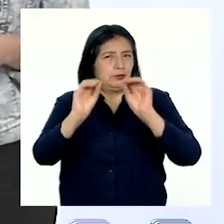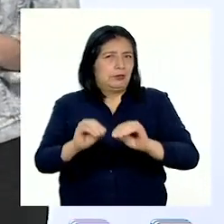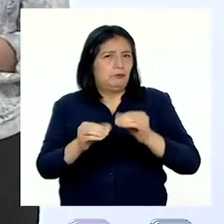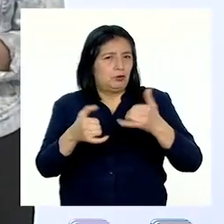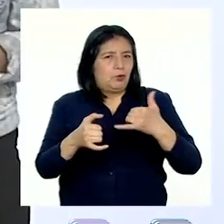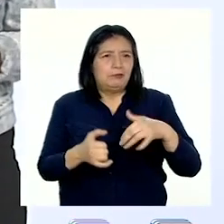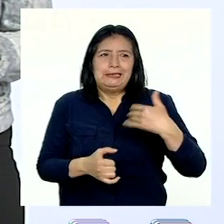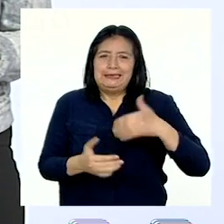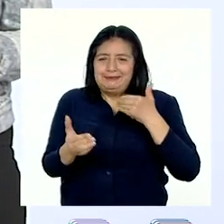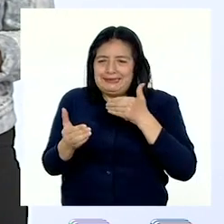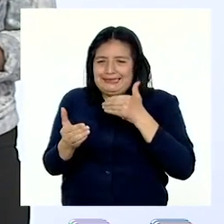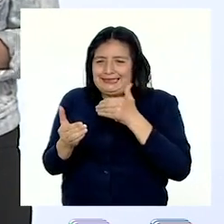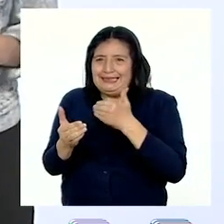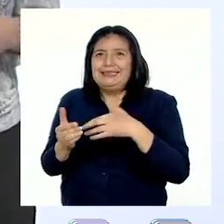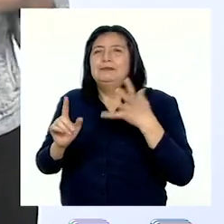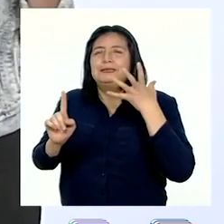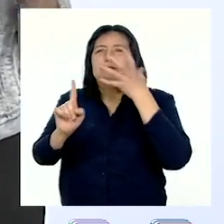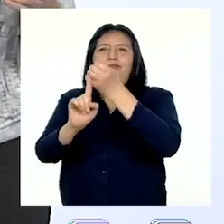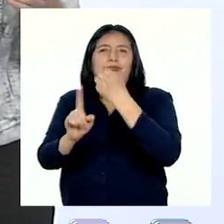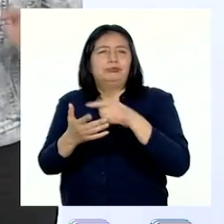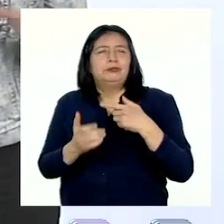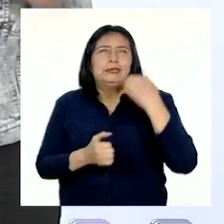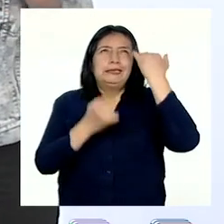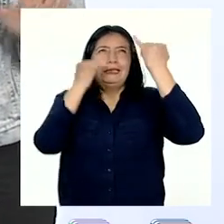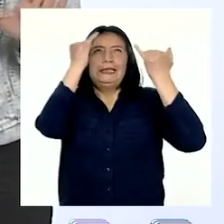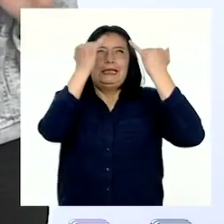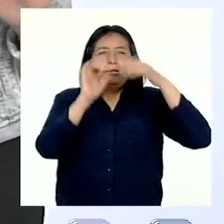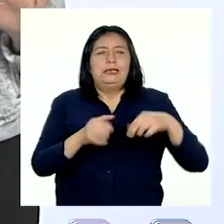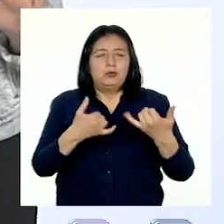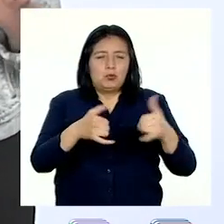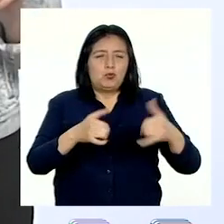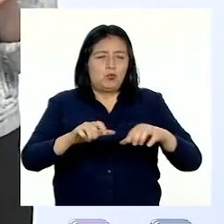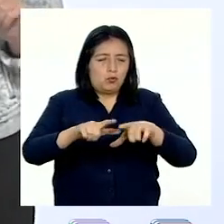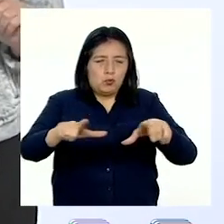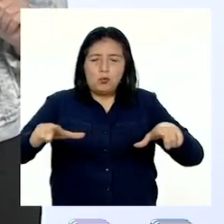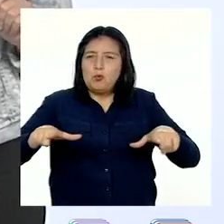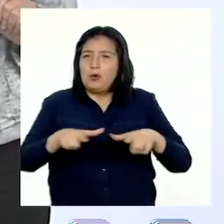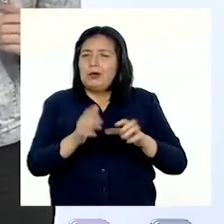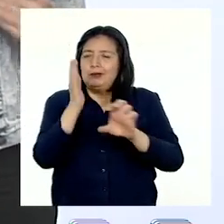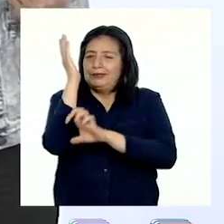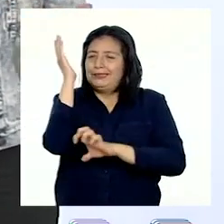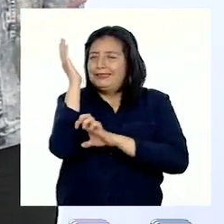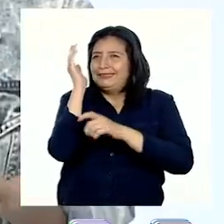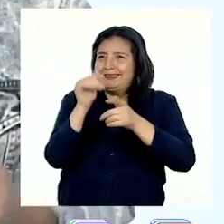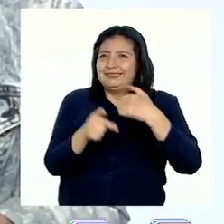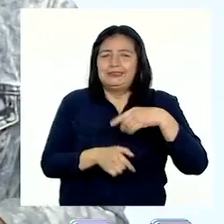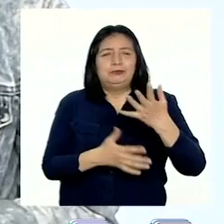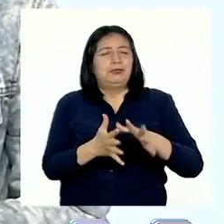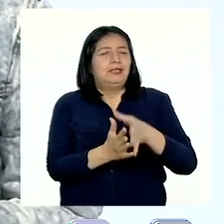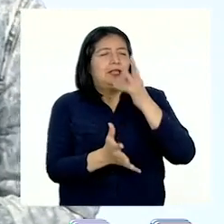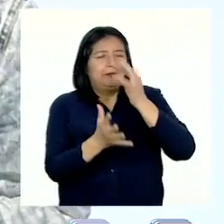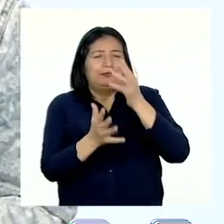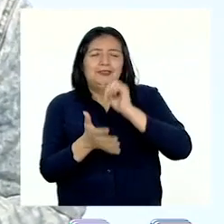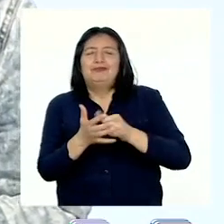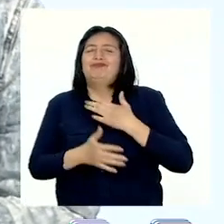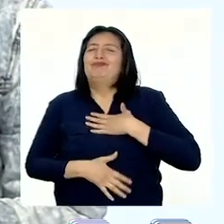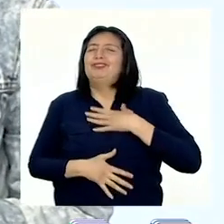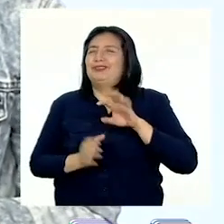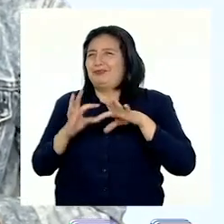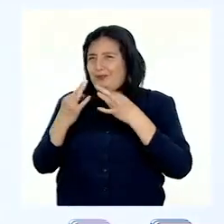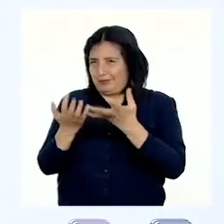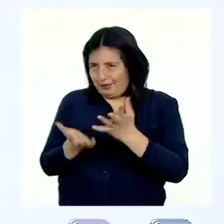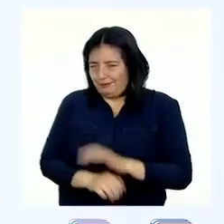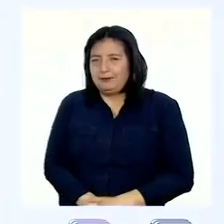Estamos cada vez más cerca de lograr nuestro reto, crear un juego sobre las estaciones del año que usaremos para seguir aprendiendo y divirtiéndonos en